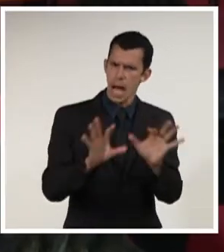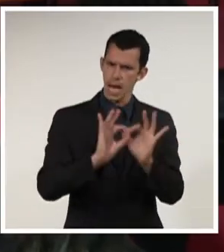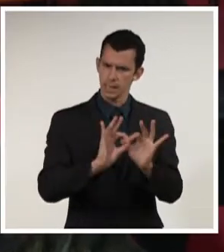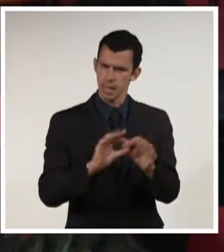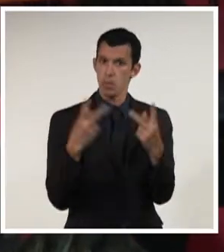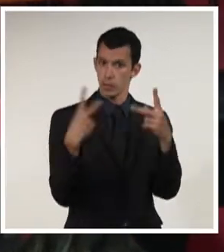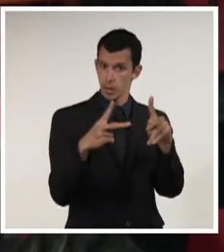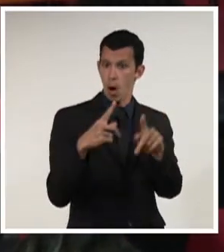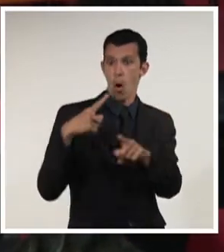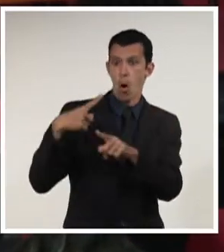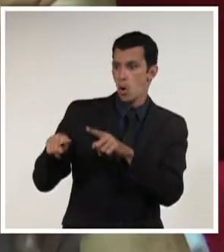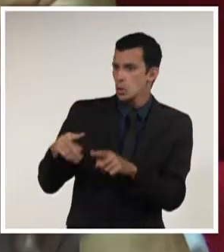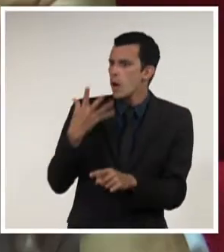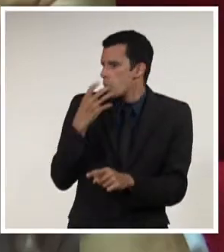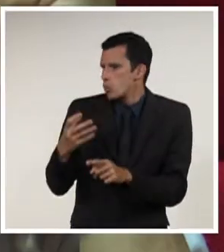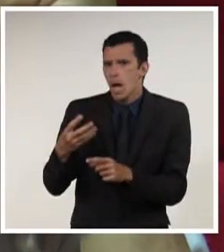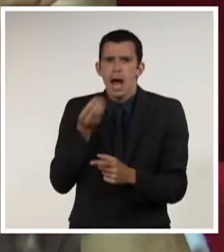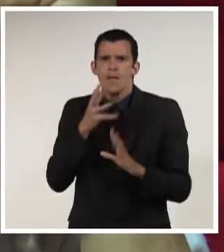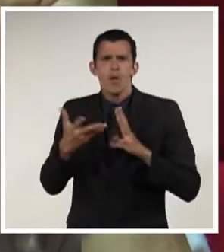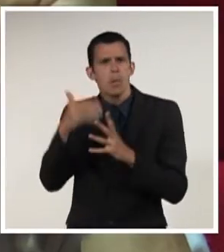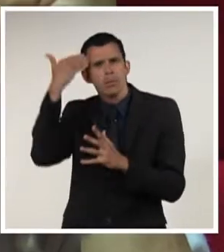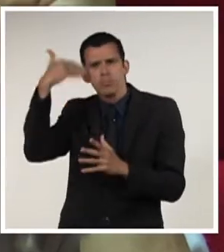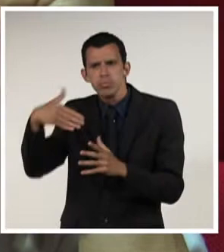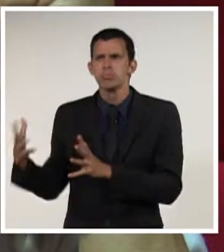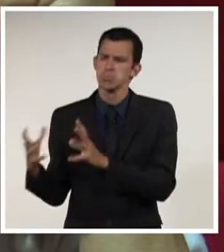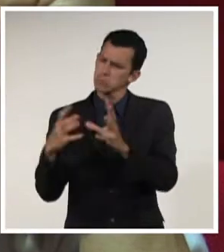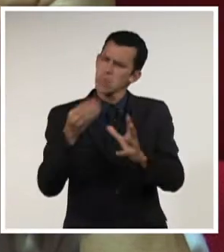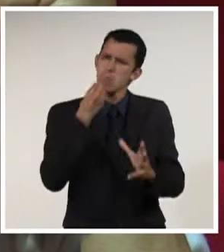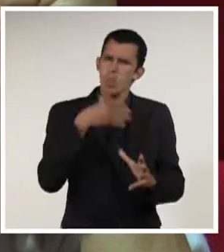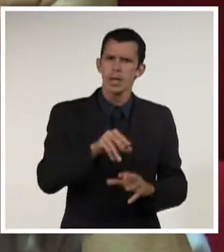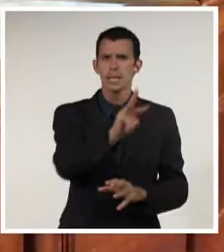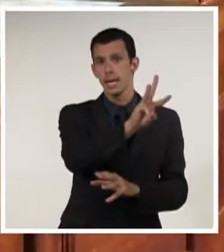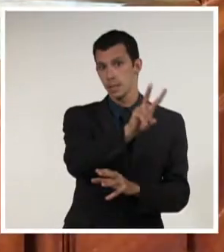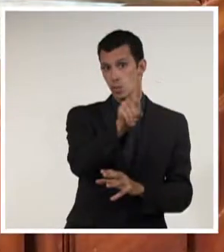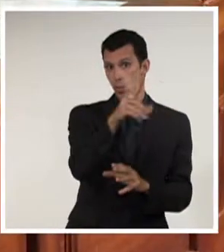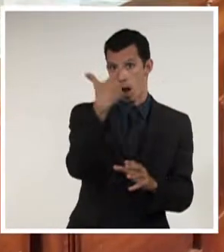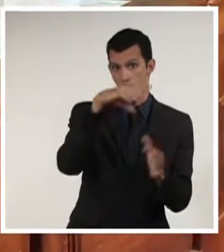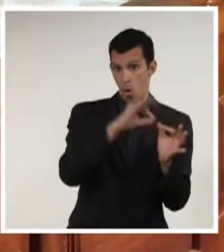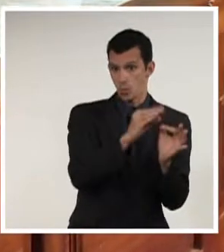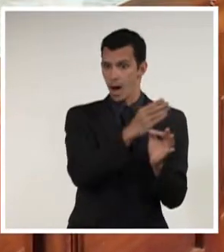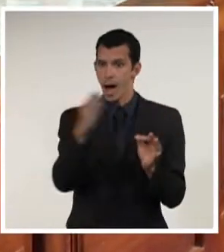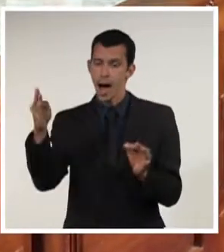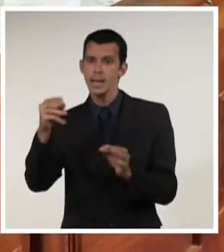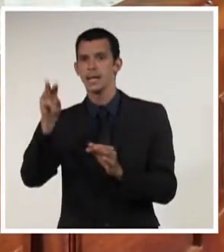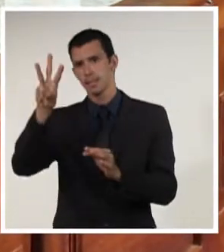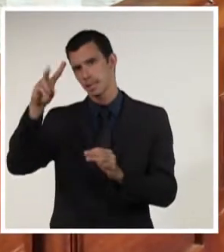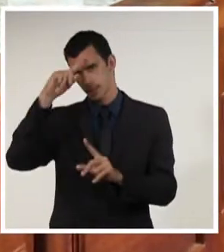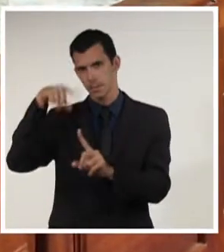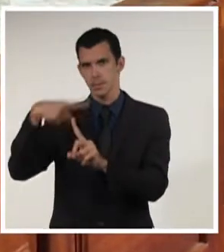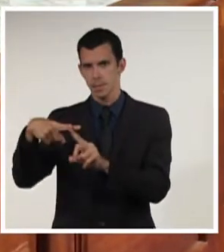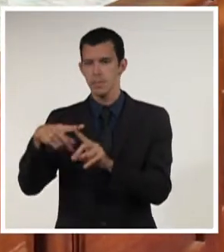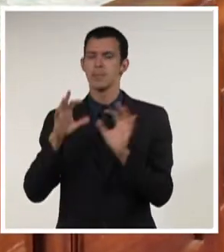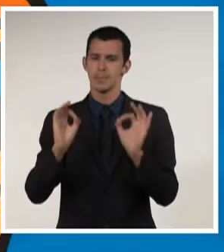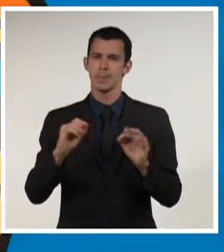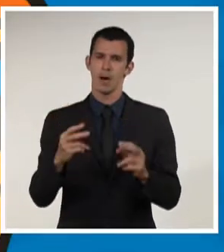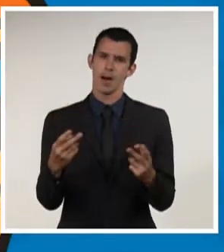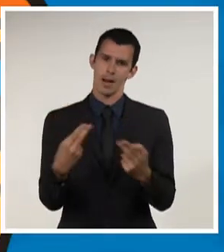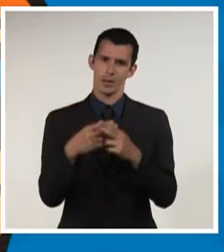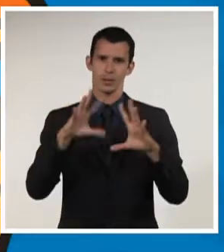agosto y del 3 al 11 de septiembre décimo cuarta edición del festival internacional timbalaye